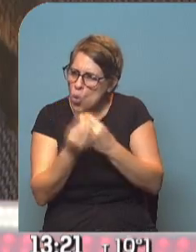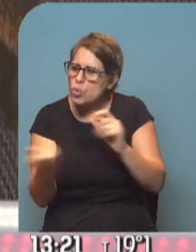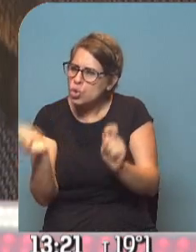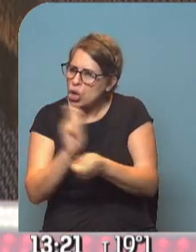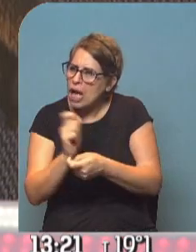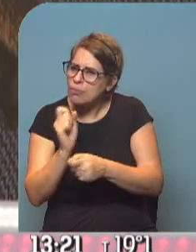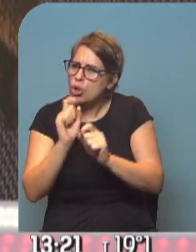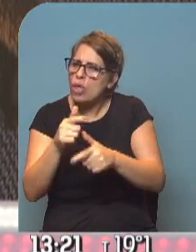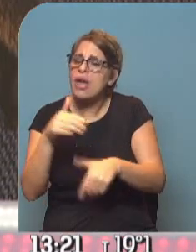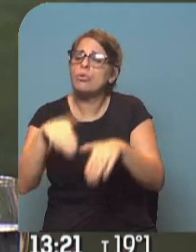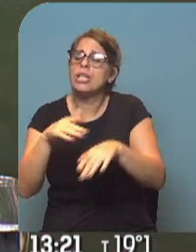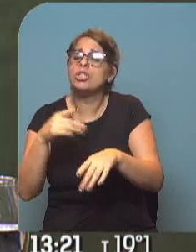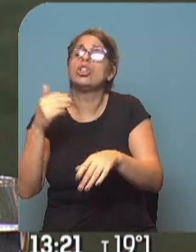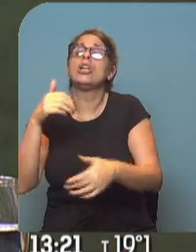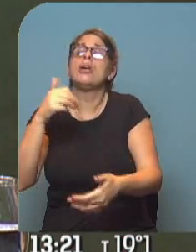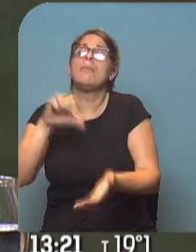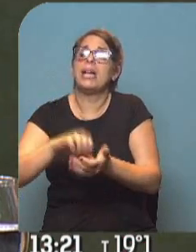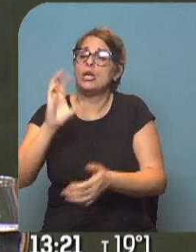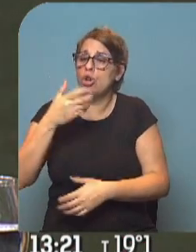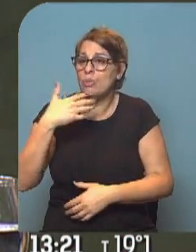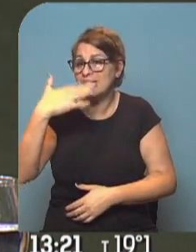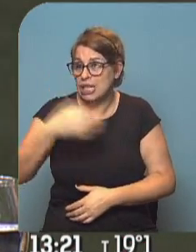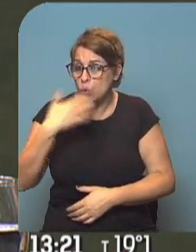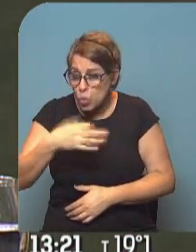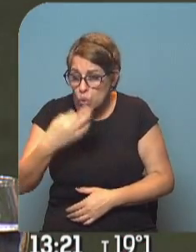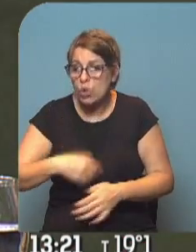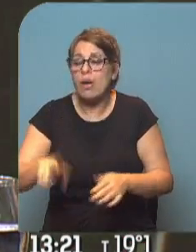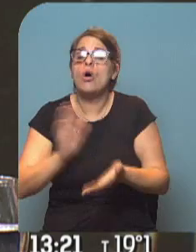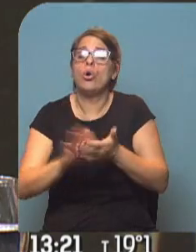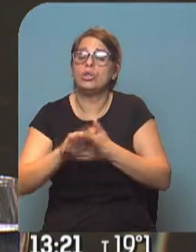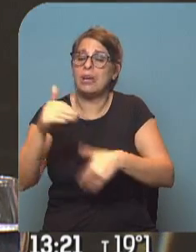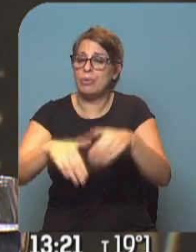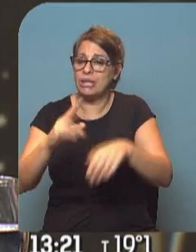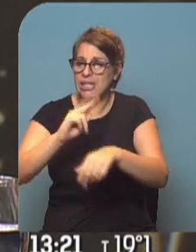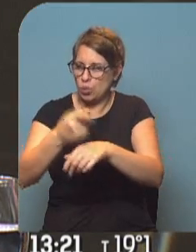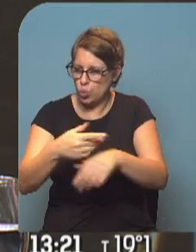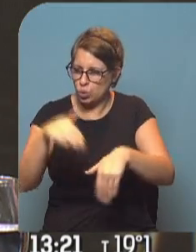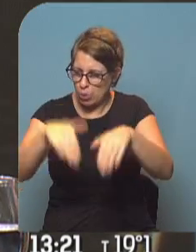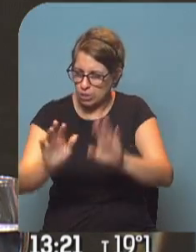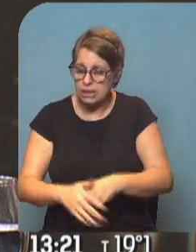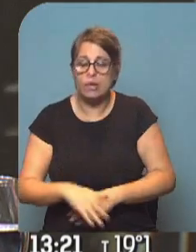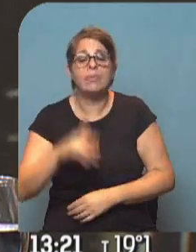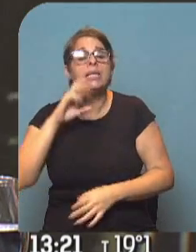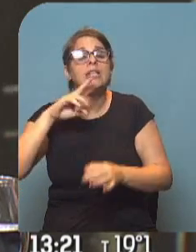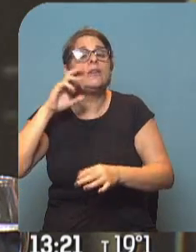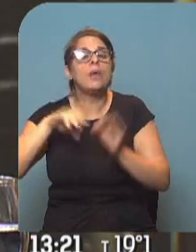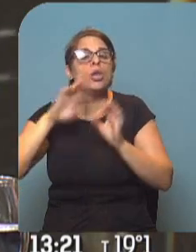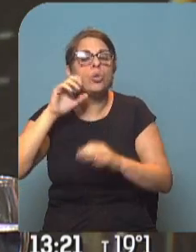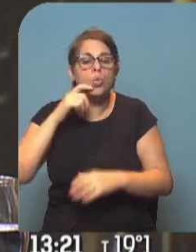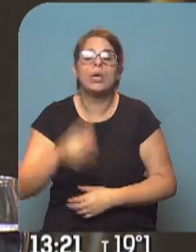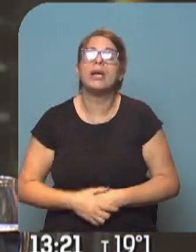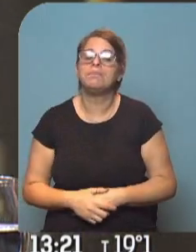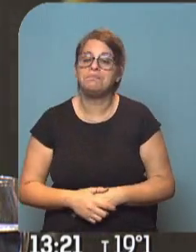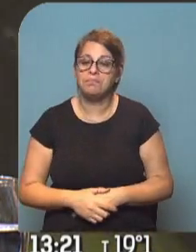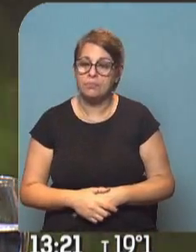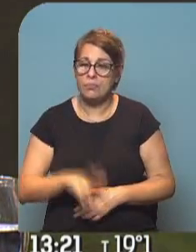pueden provocar en Colombia. Y que seguramente tendrán una segunda vuelta. Estamos hablando de Iván Duque, decíamos, del uribismo, del Centro